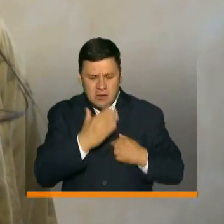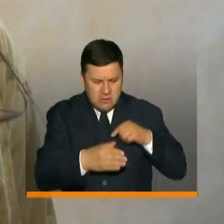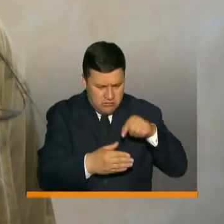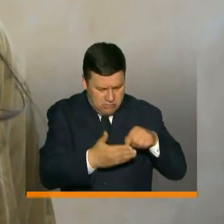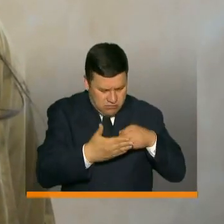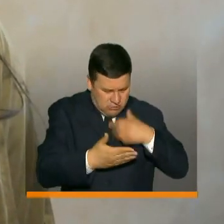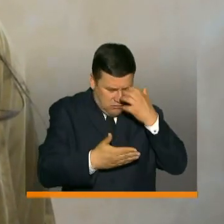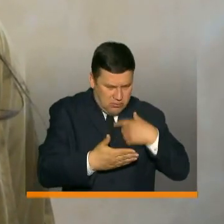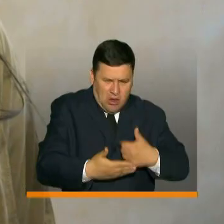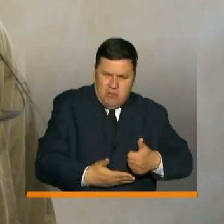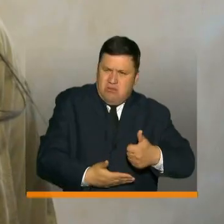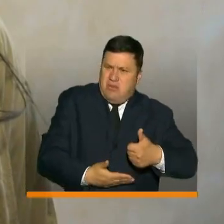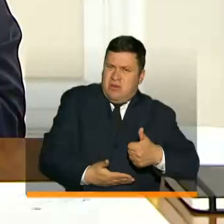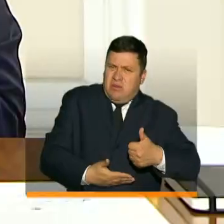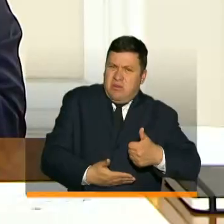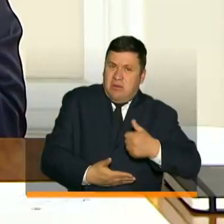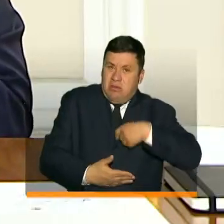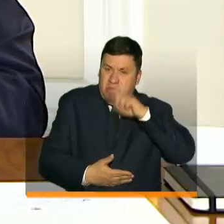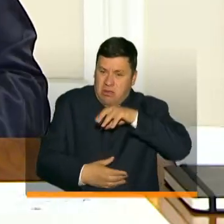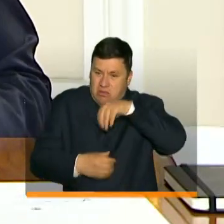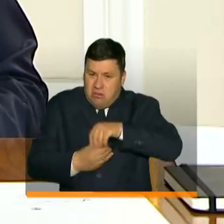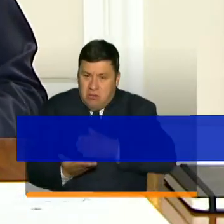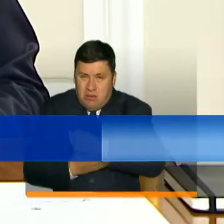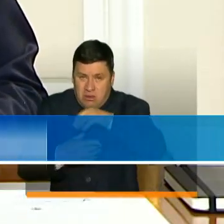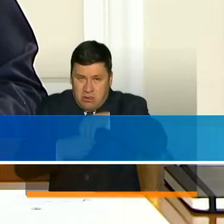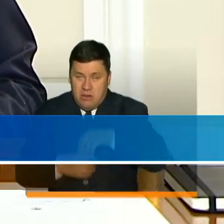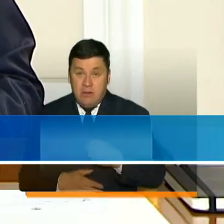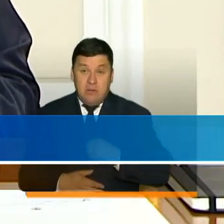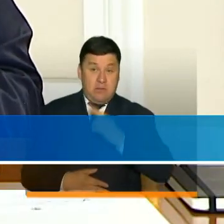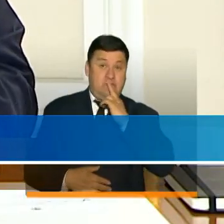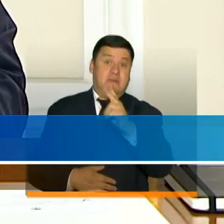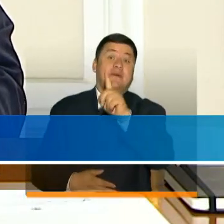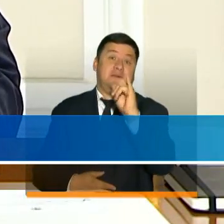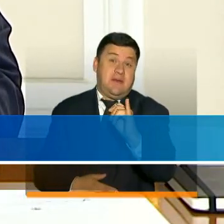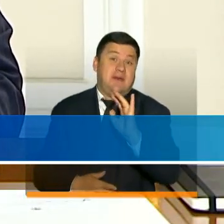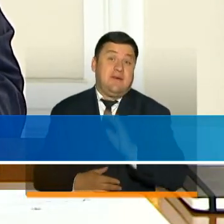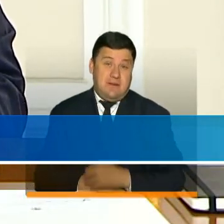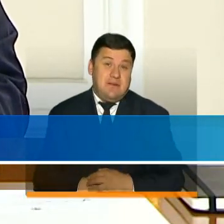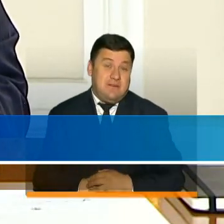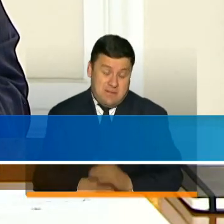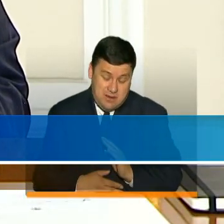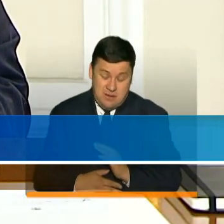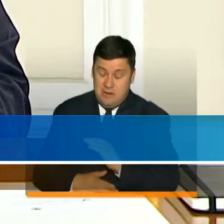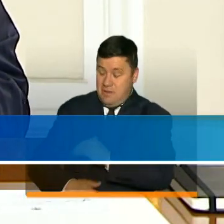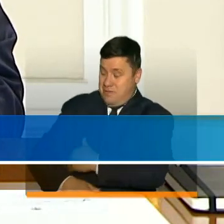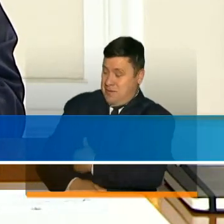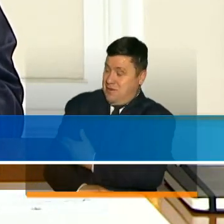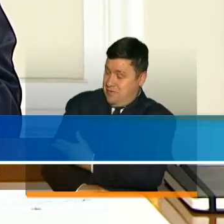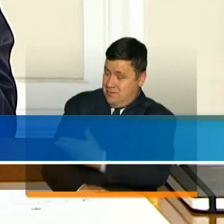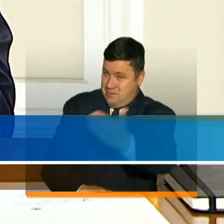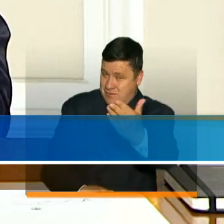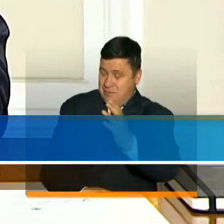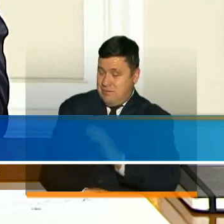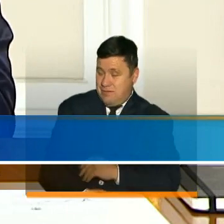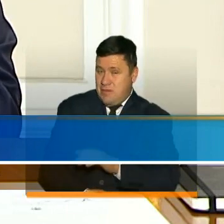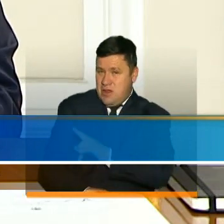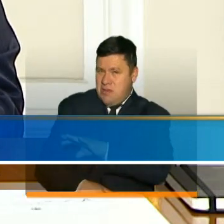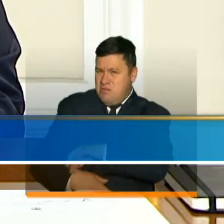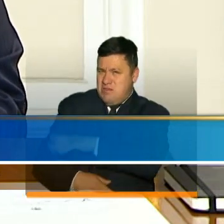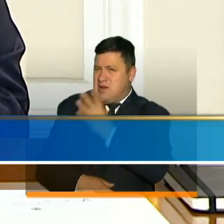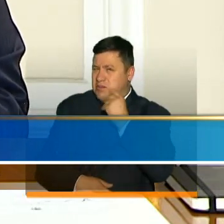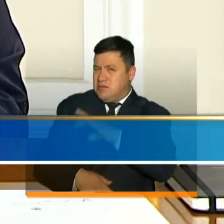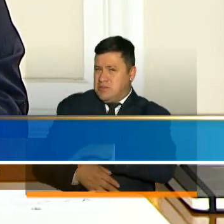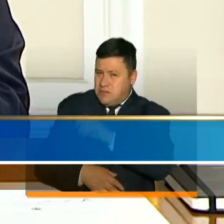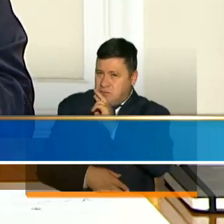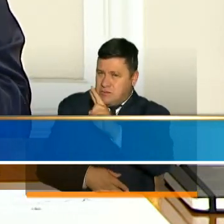negativa, ¿debo seguir en aislamiento? La respuesta es sí, y me gustaría, ministro, que usted también desde el punto de vista médico le